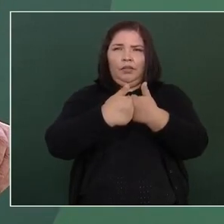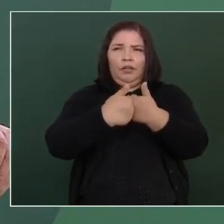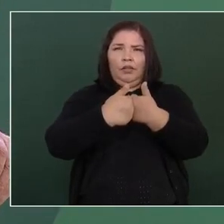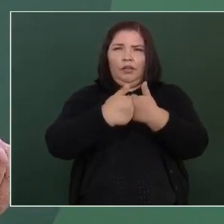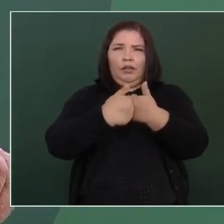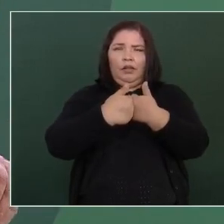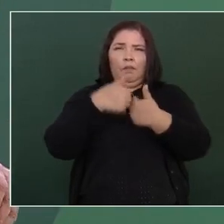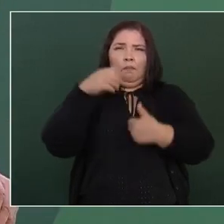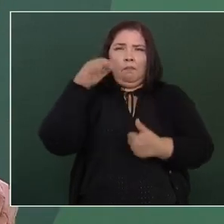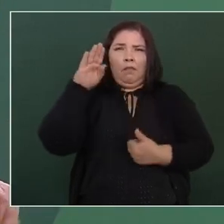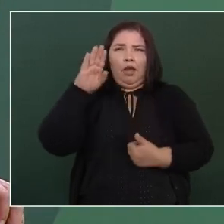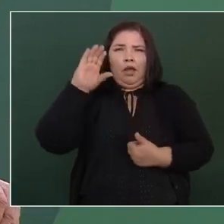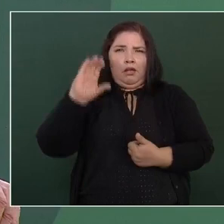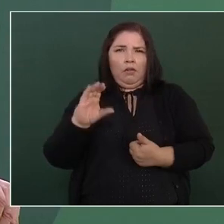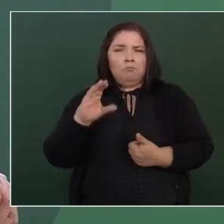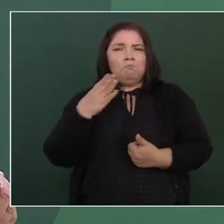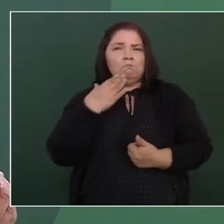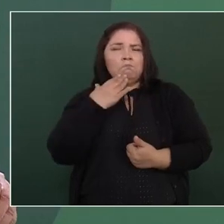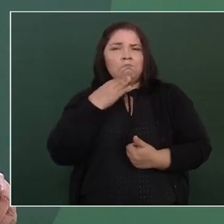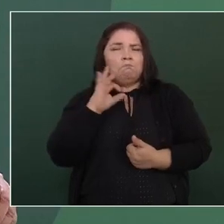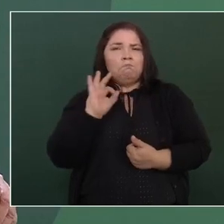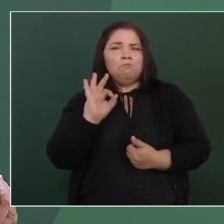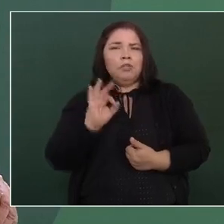Baja California muy bien,